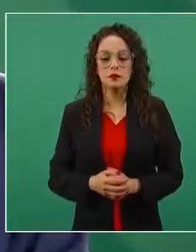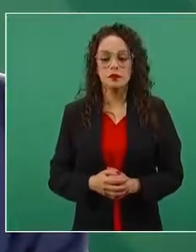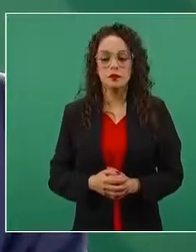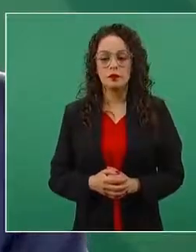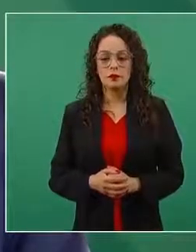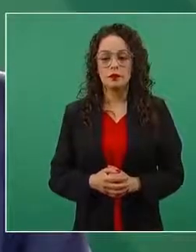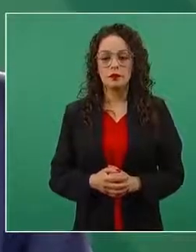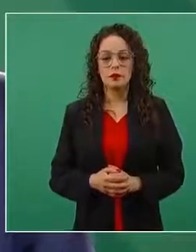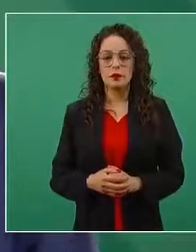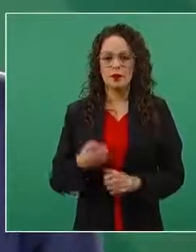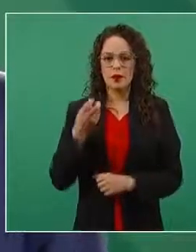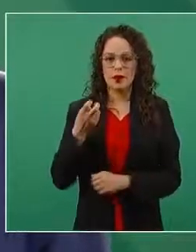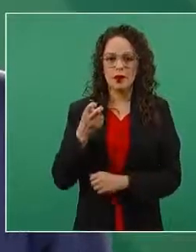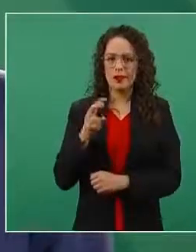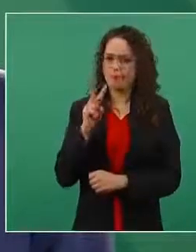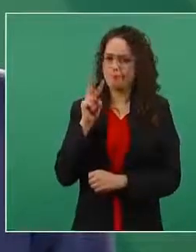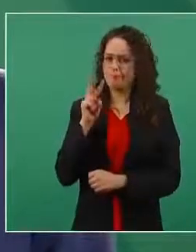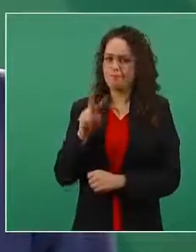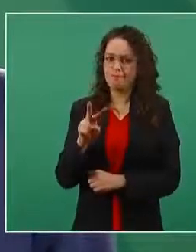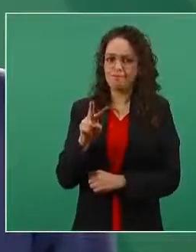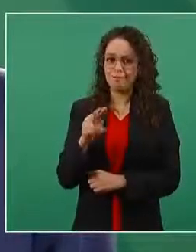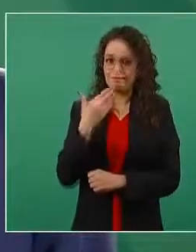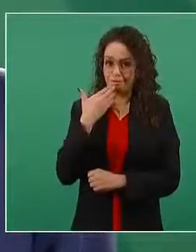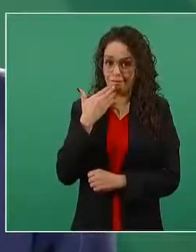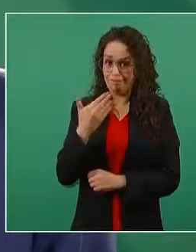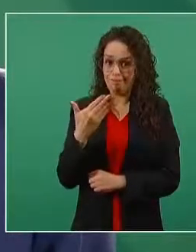un mal que aqueja